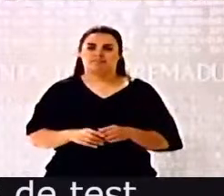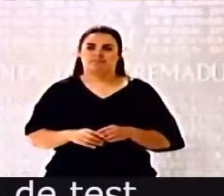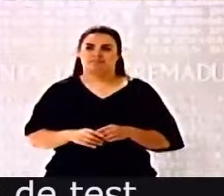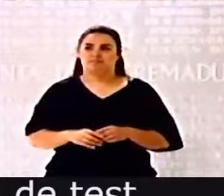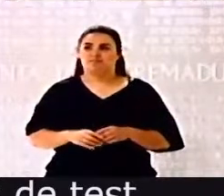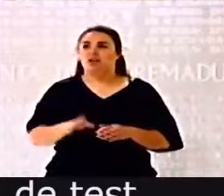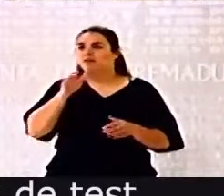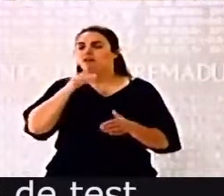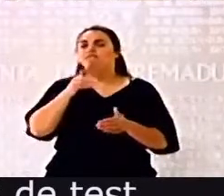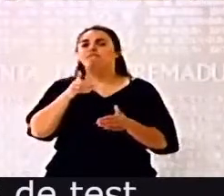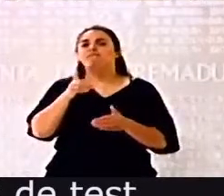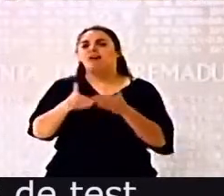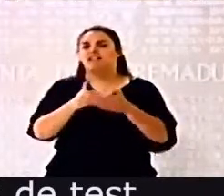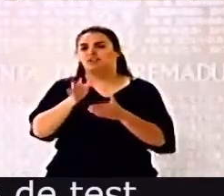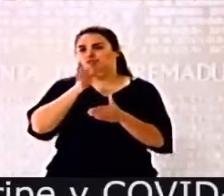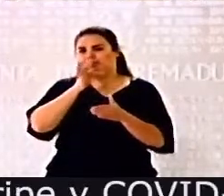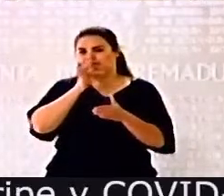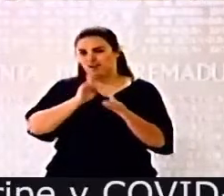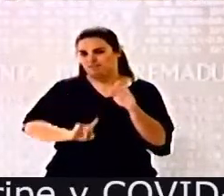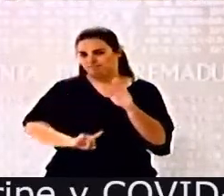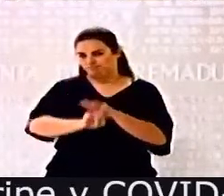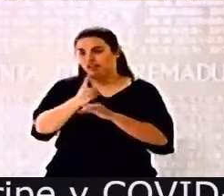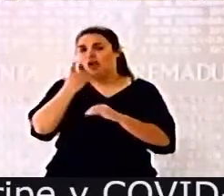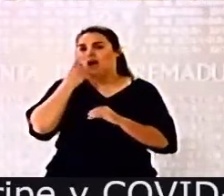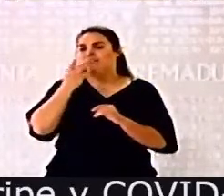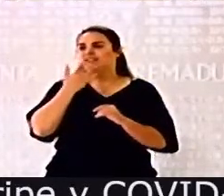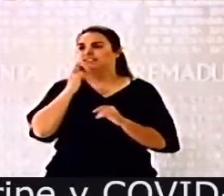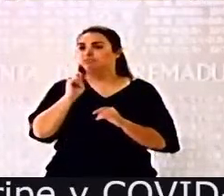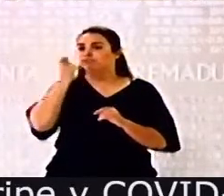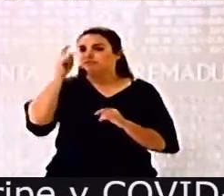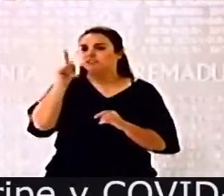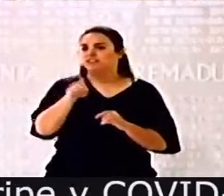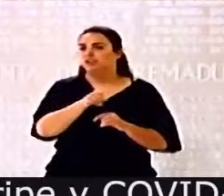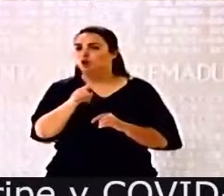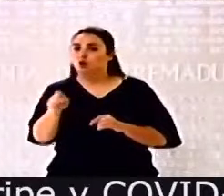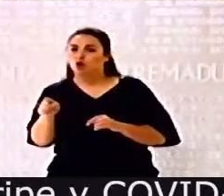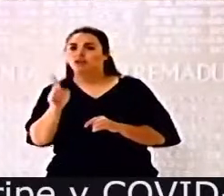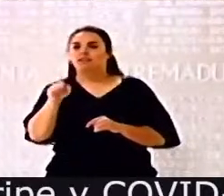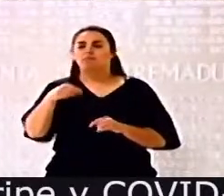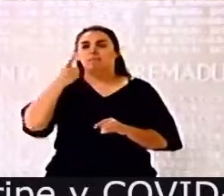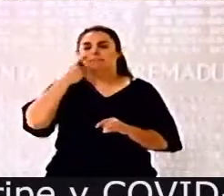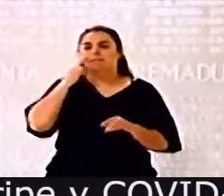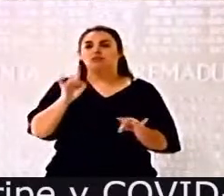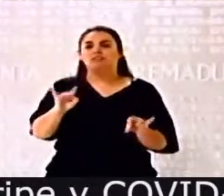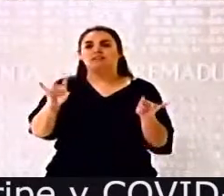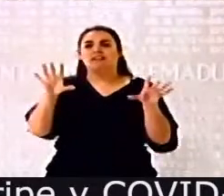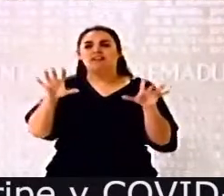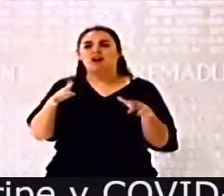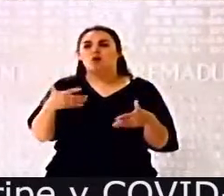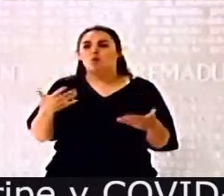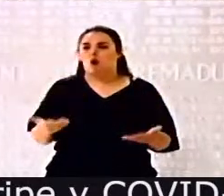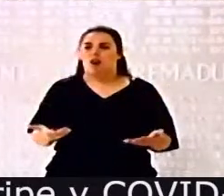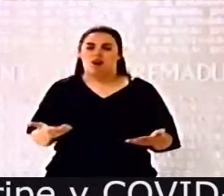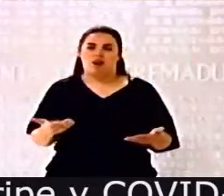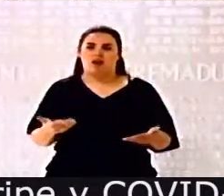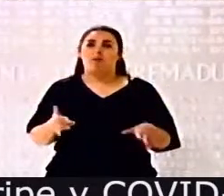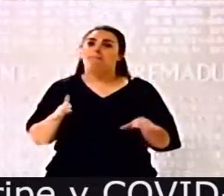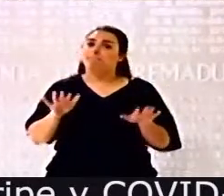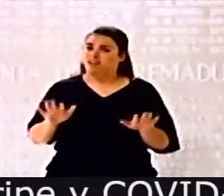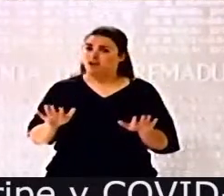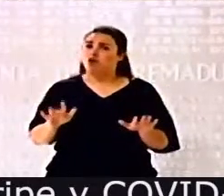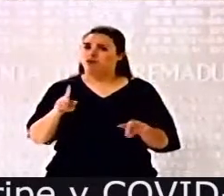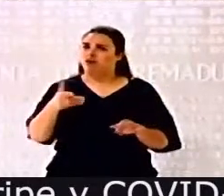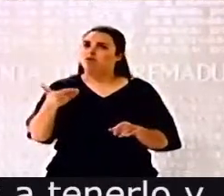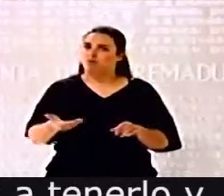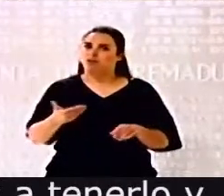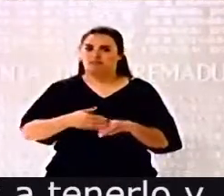Todavía está en fase de desarrollo, vamos a ver si llegamos a tenerlo y vamos a ver qué sensibilidad y especificidad tiene. Pero eso sería muy